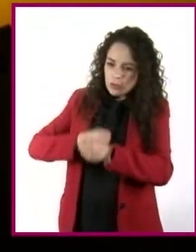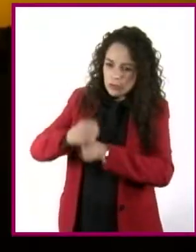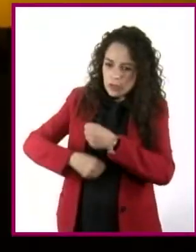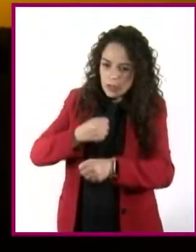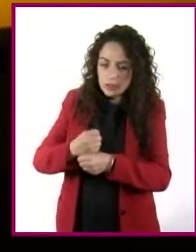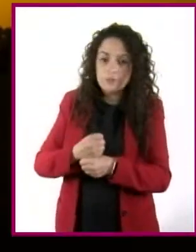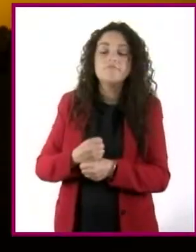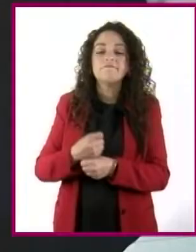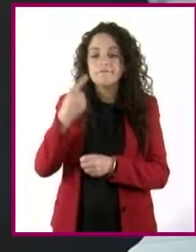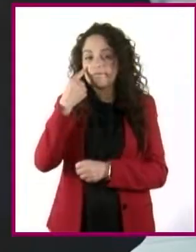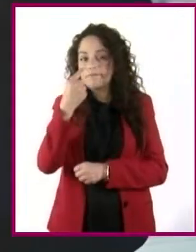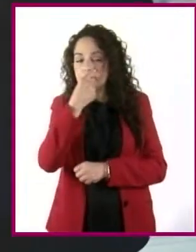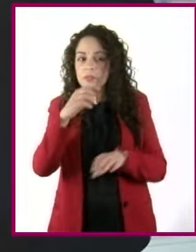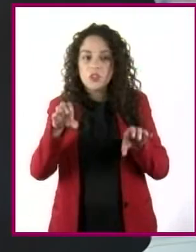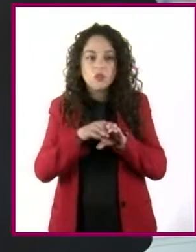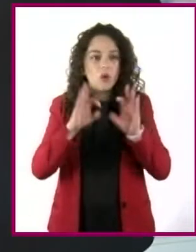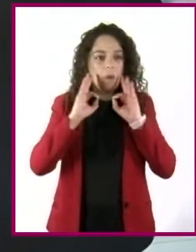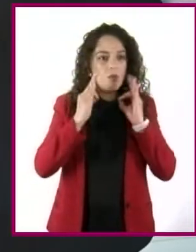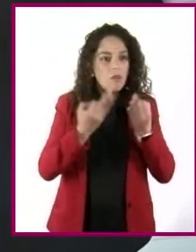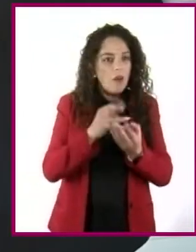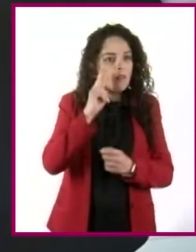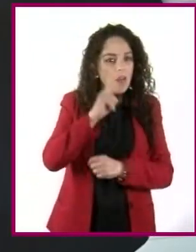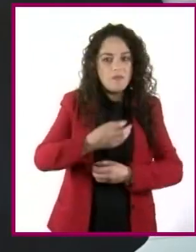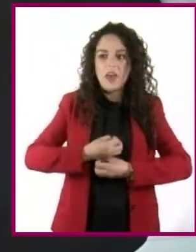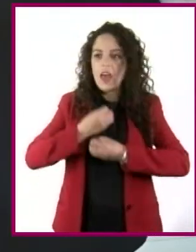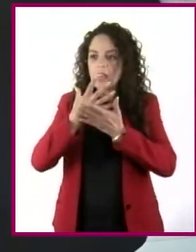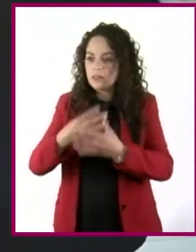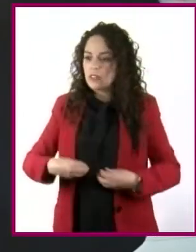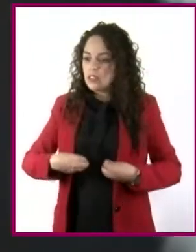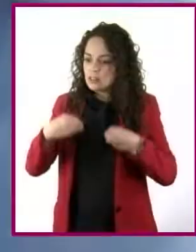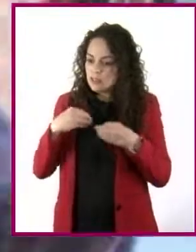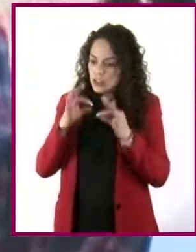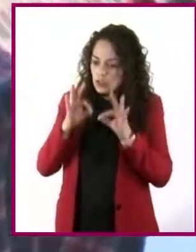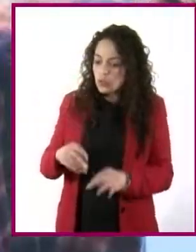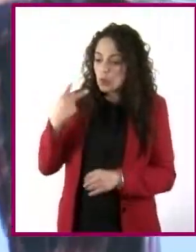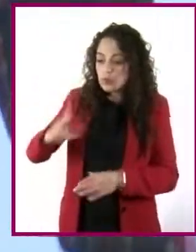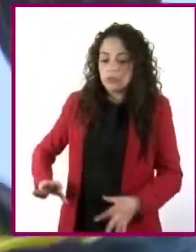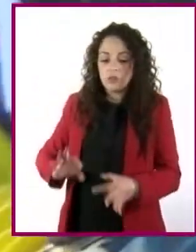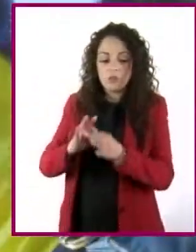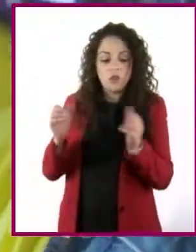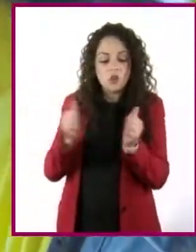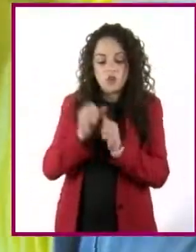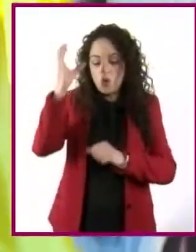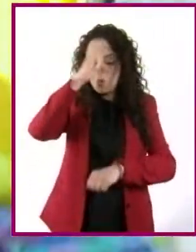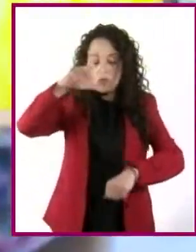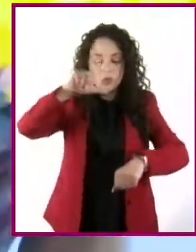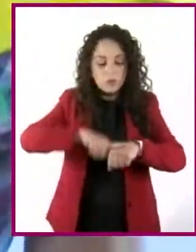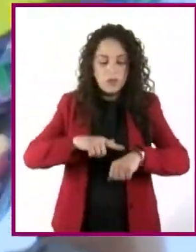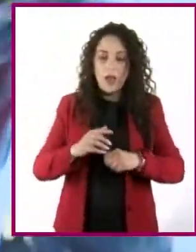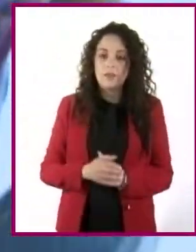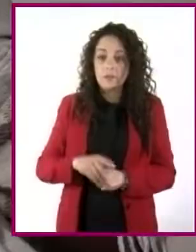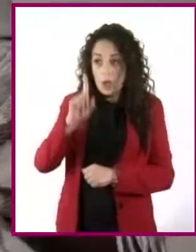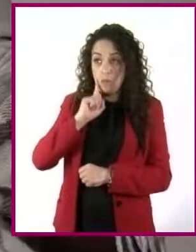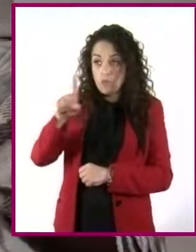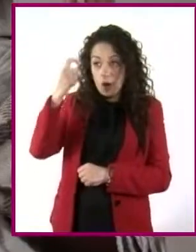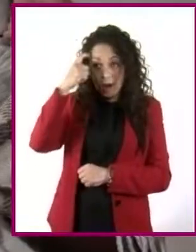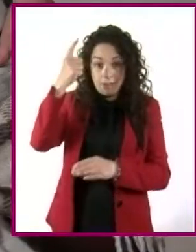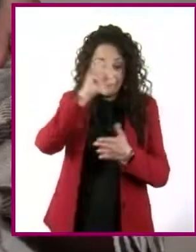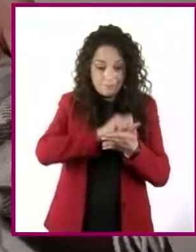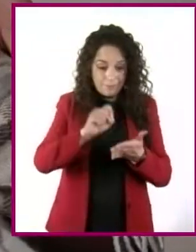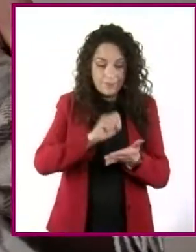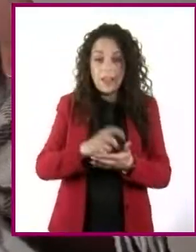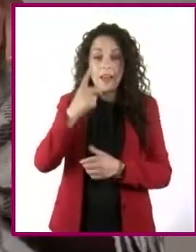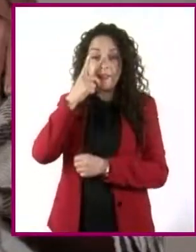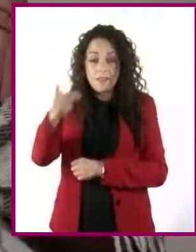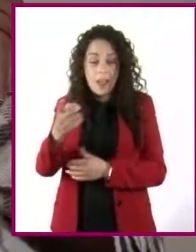percibido, expresado e incluso vivido es cultural. Para la autora, hablar de amor es referirse